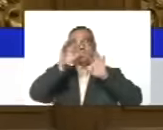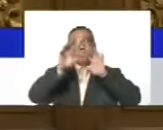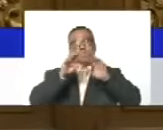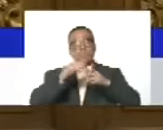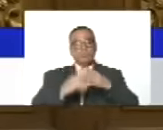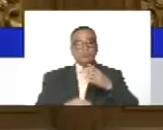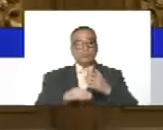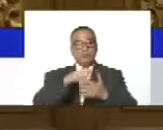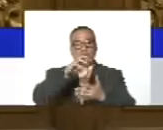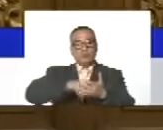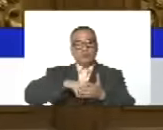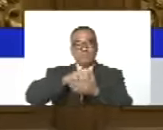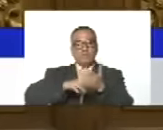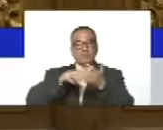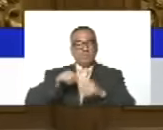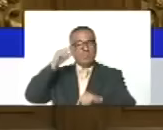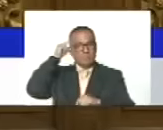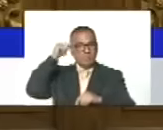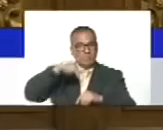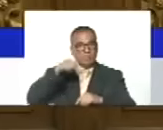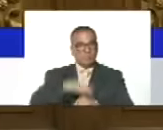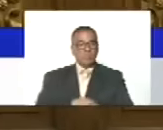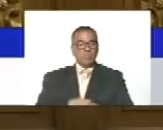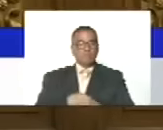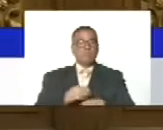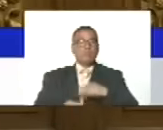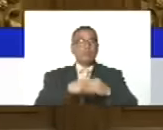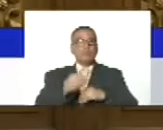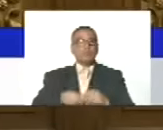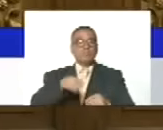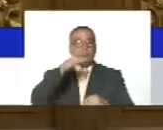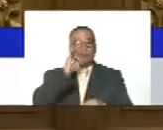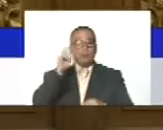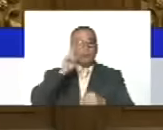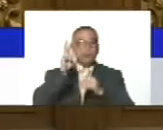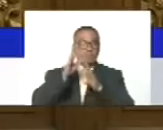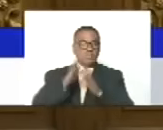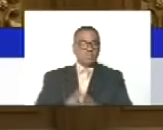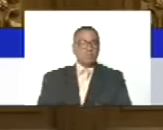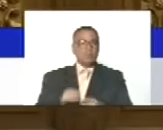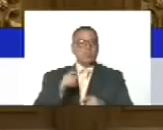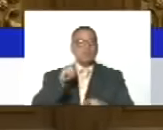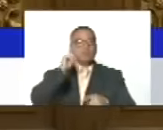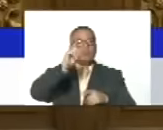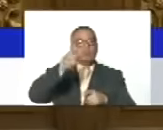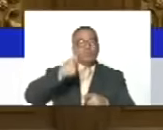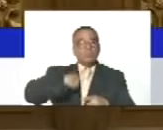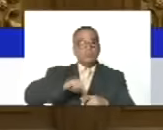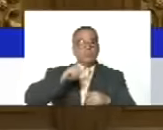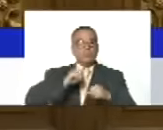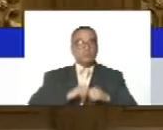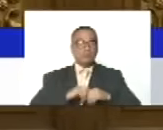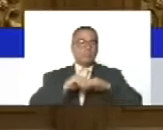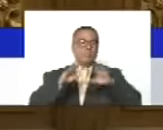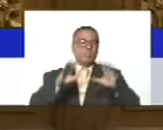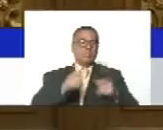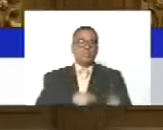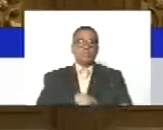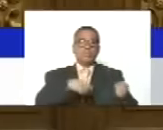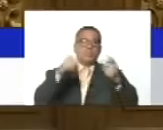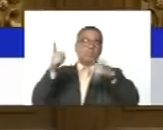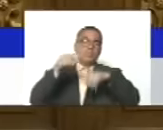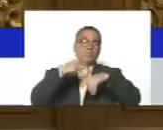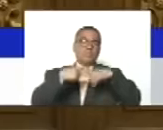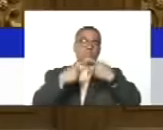del agro hoy abastecen a los consumidores venezolanos e incluso tienen remanente para la